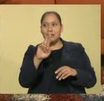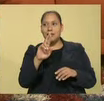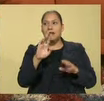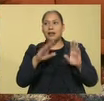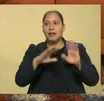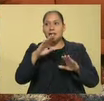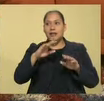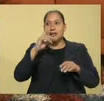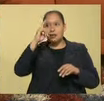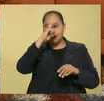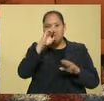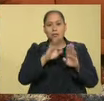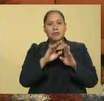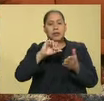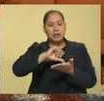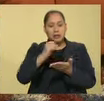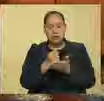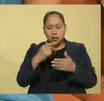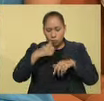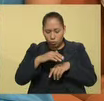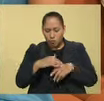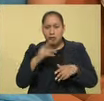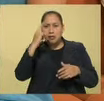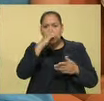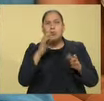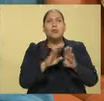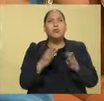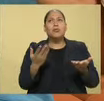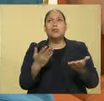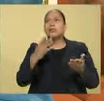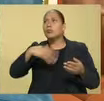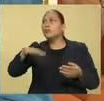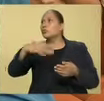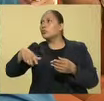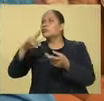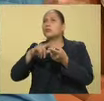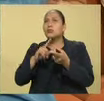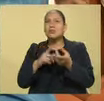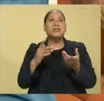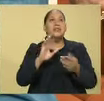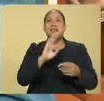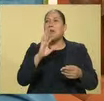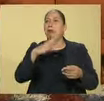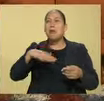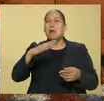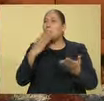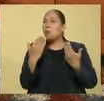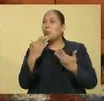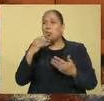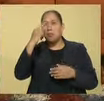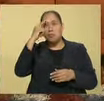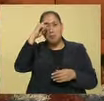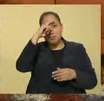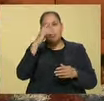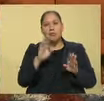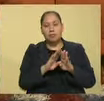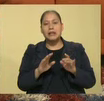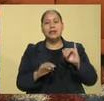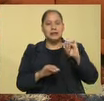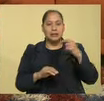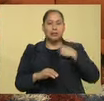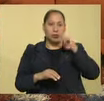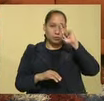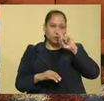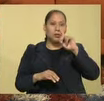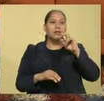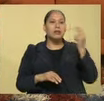trabajo encontrar tallas chicas. ¿Tú cómo nos recomiendas que lo solucionemos en caso de que no encontremos tan fácil talla petit? Sí, o sea, yo lo que les